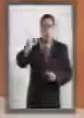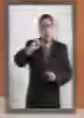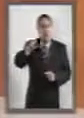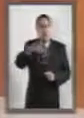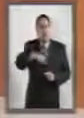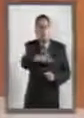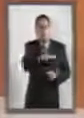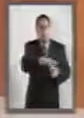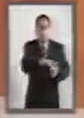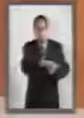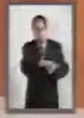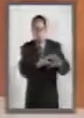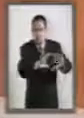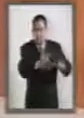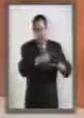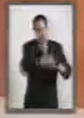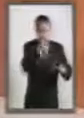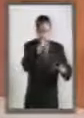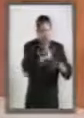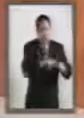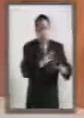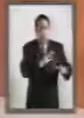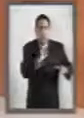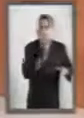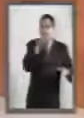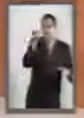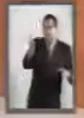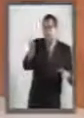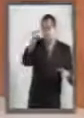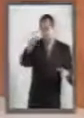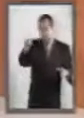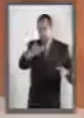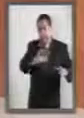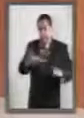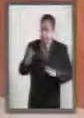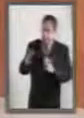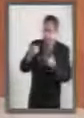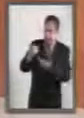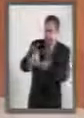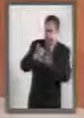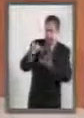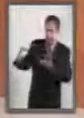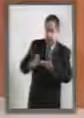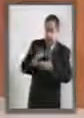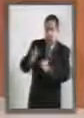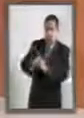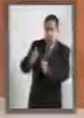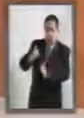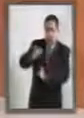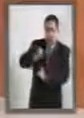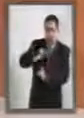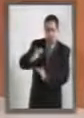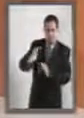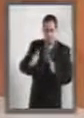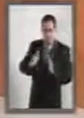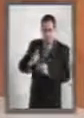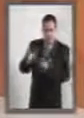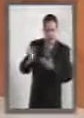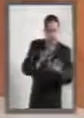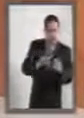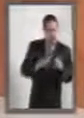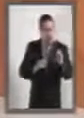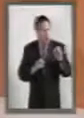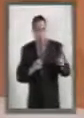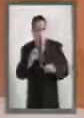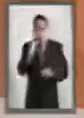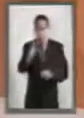locales la legitimidad de solicitar al presidente de la República el despliegue de las Fuerzas Armadas, la posibilidad de que el Senado de la